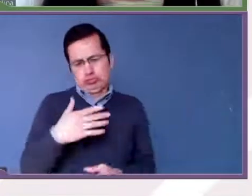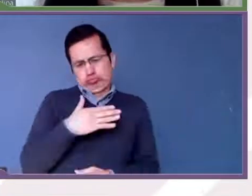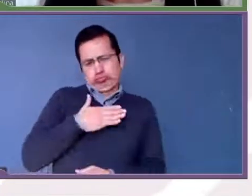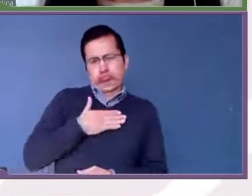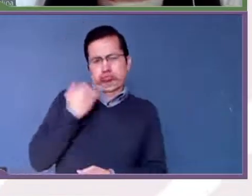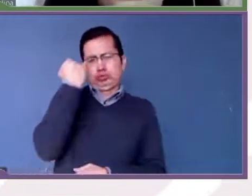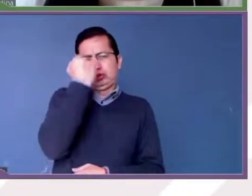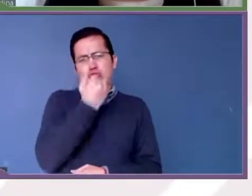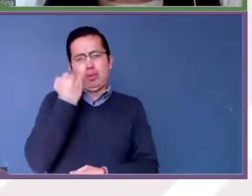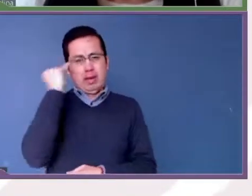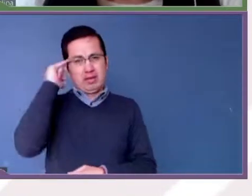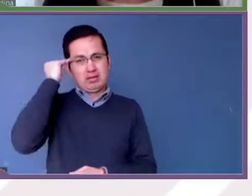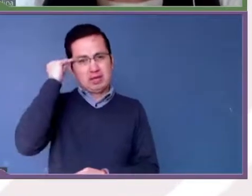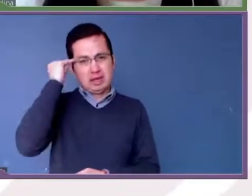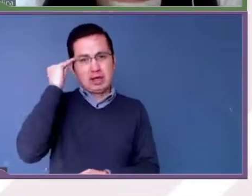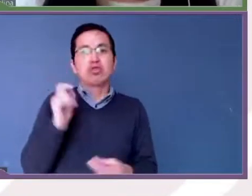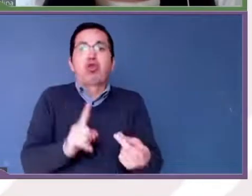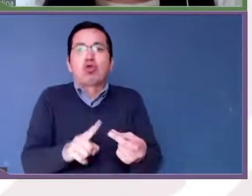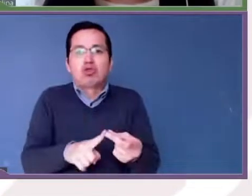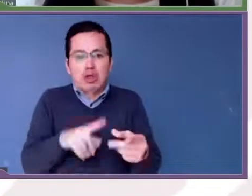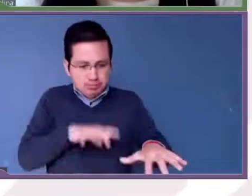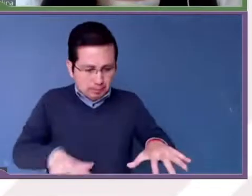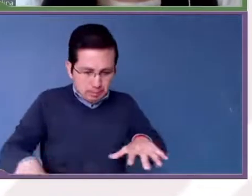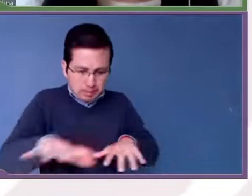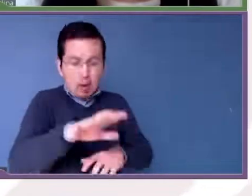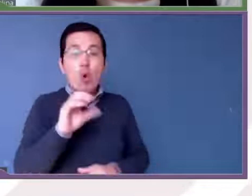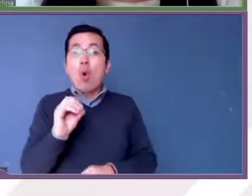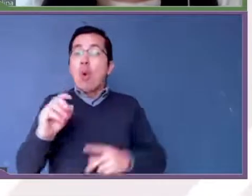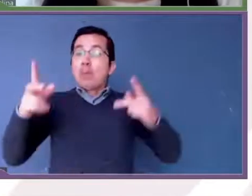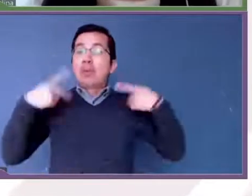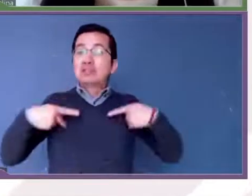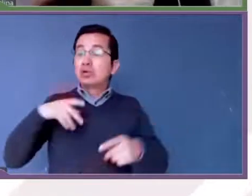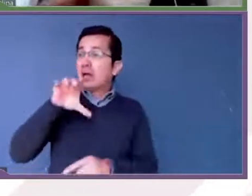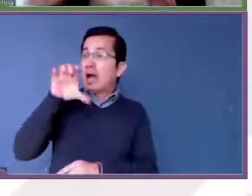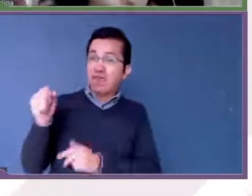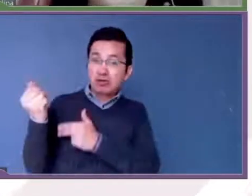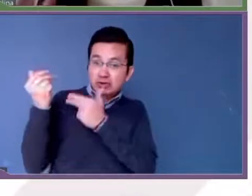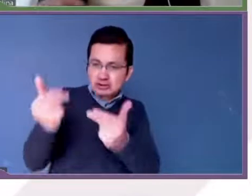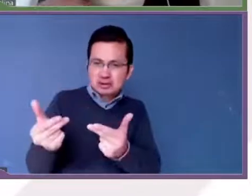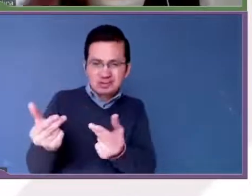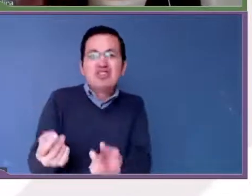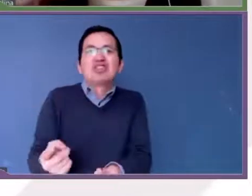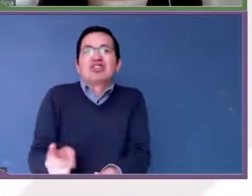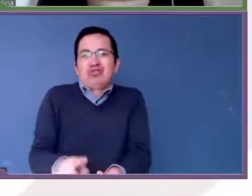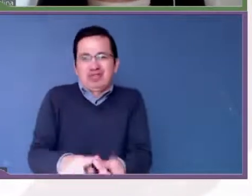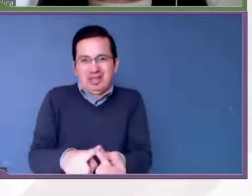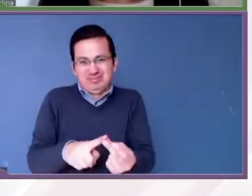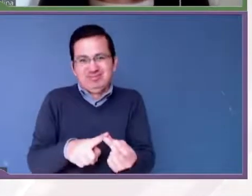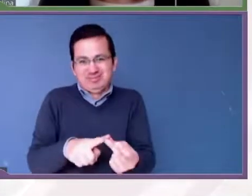indígena y las personas afrodescendientes, precisamente para ver cómo se está